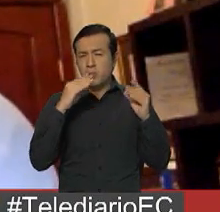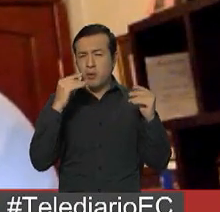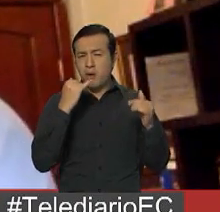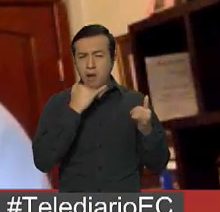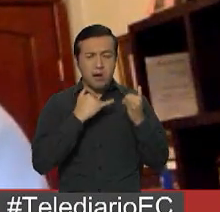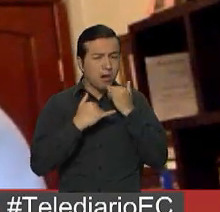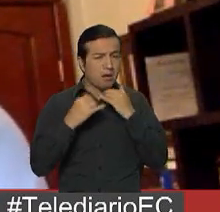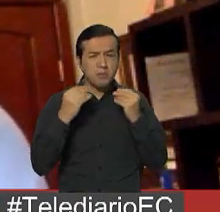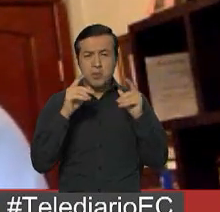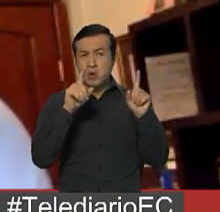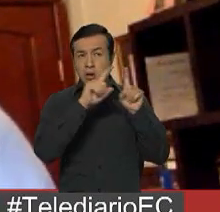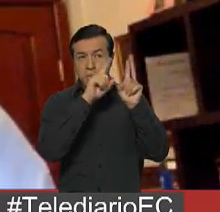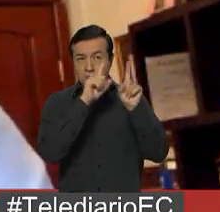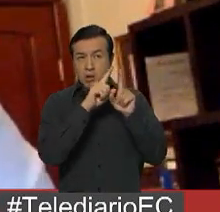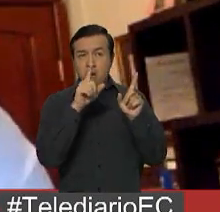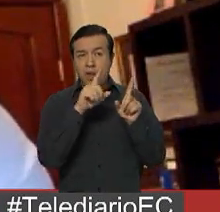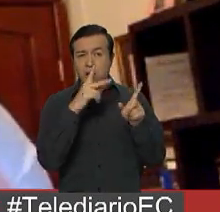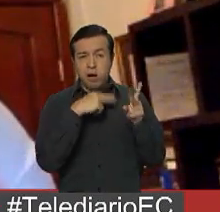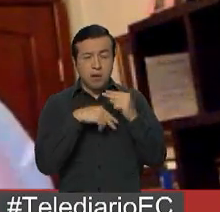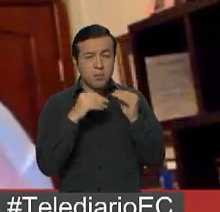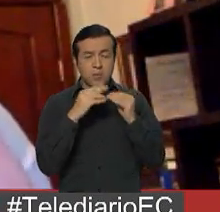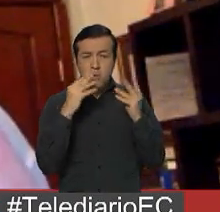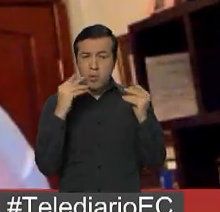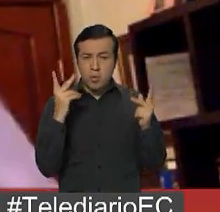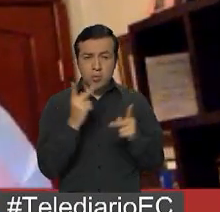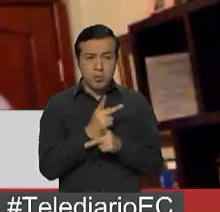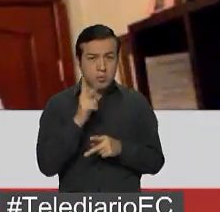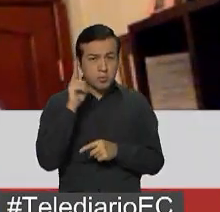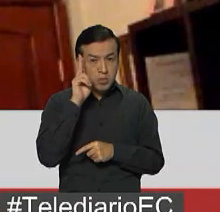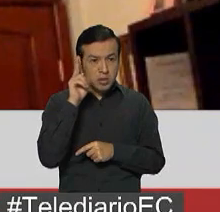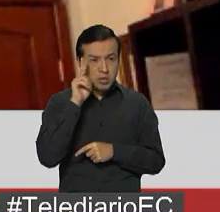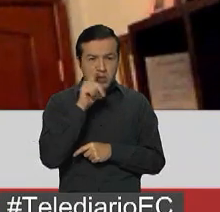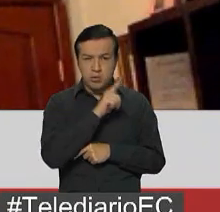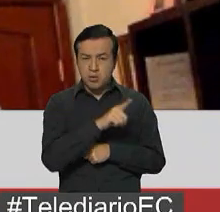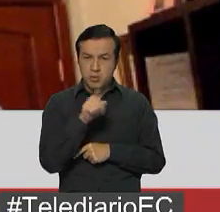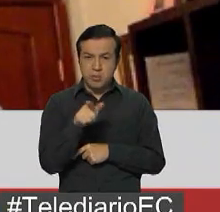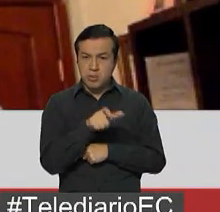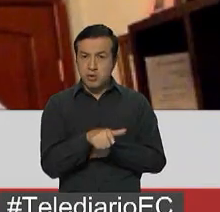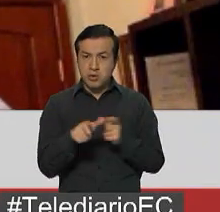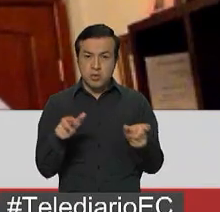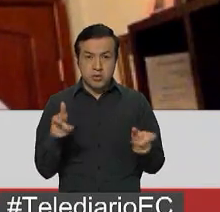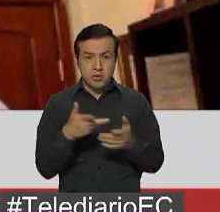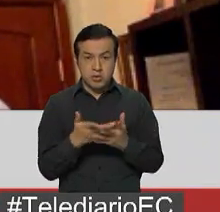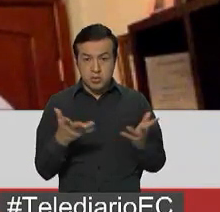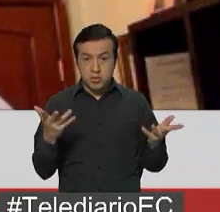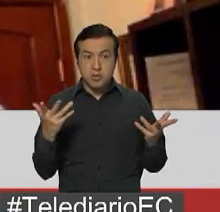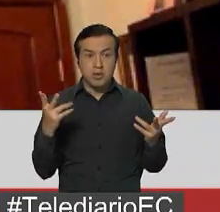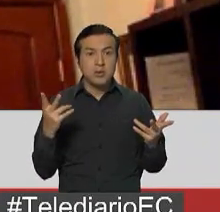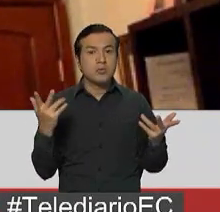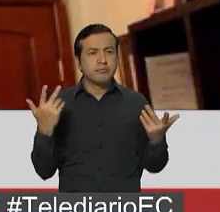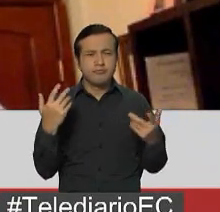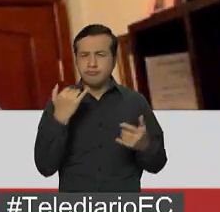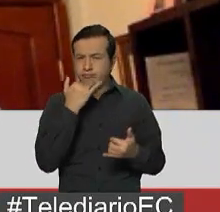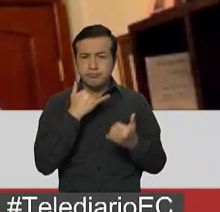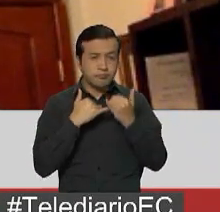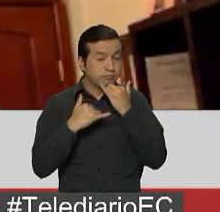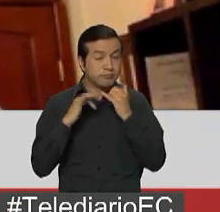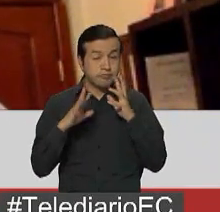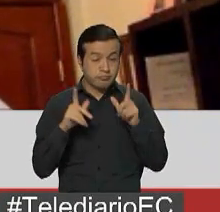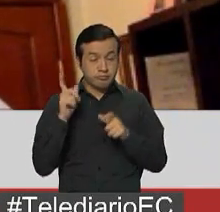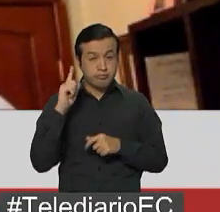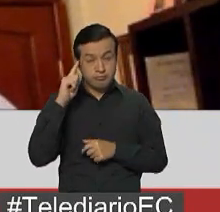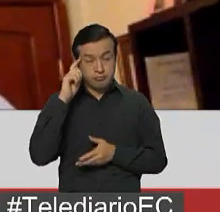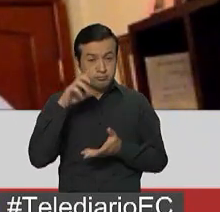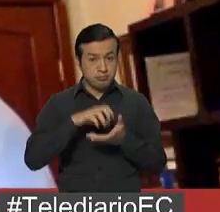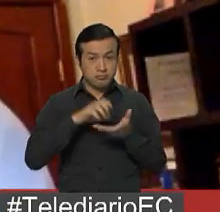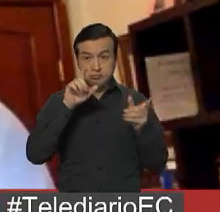de proveedores y reales que usan que tienen este insisto este modus operandi que sirve de nuevo perverso para robarle el dinero al estado